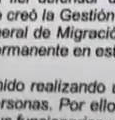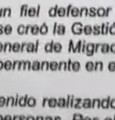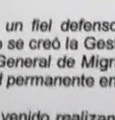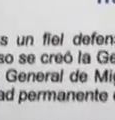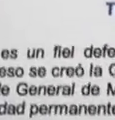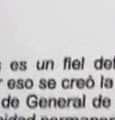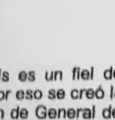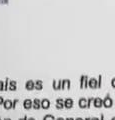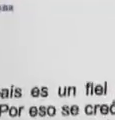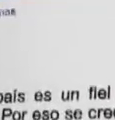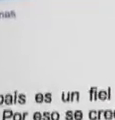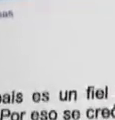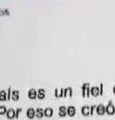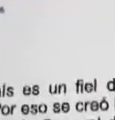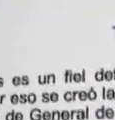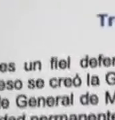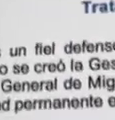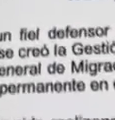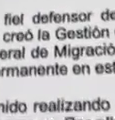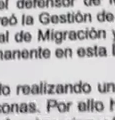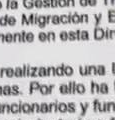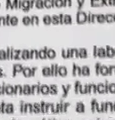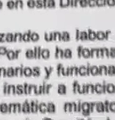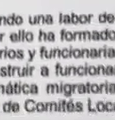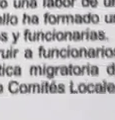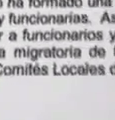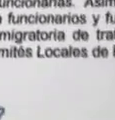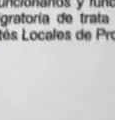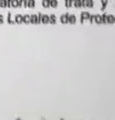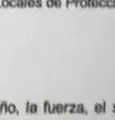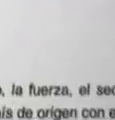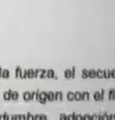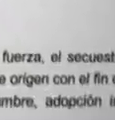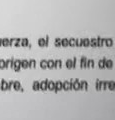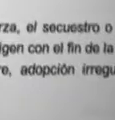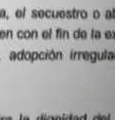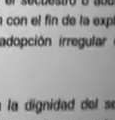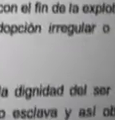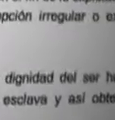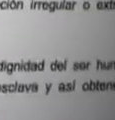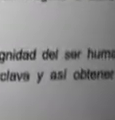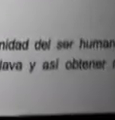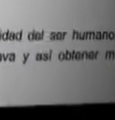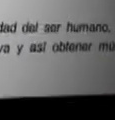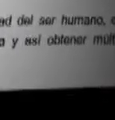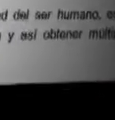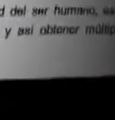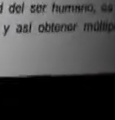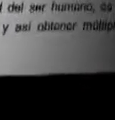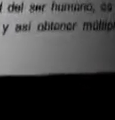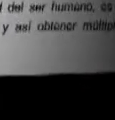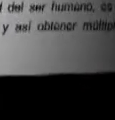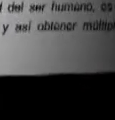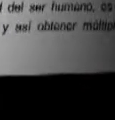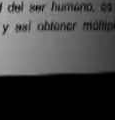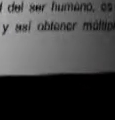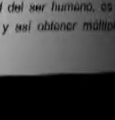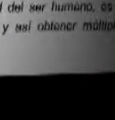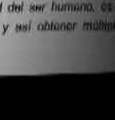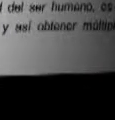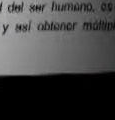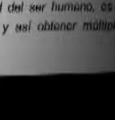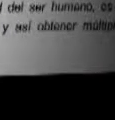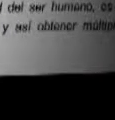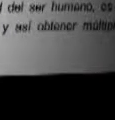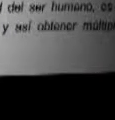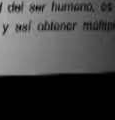será financiada por $1 que se agregó al impuesto de salida del país. Los principales puntos donde se da